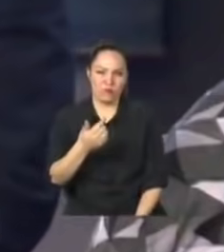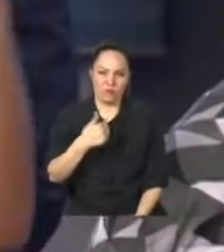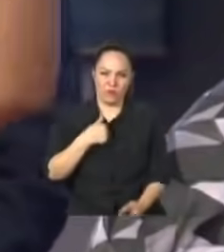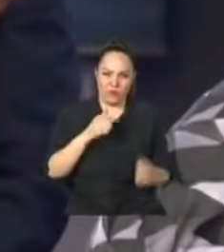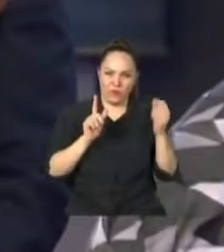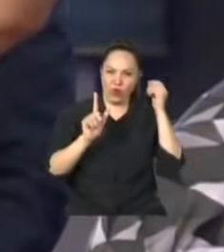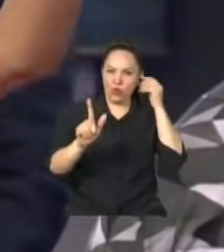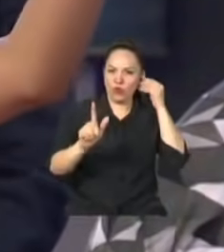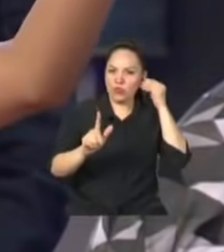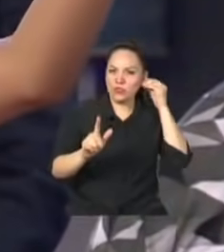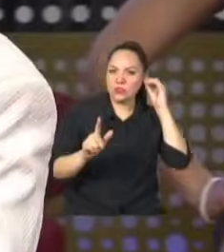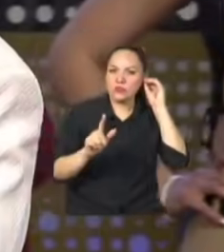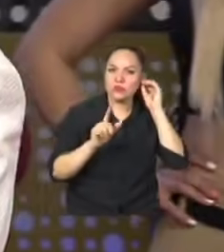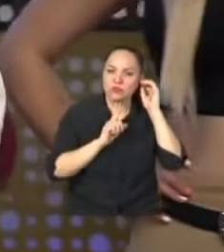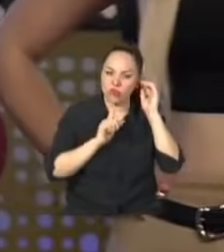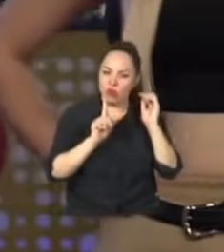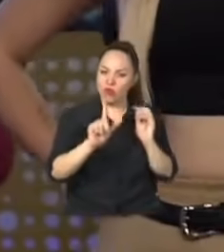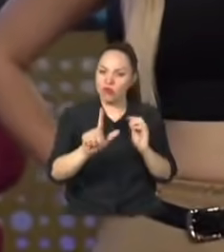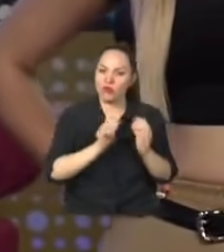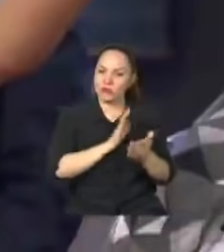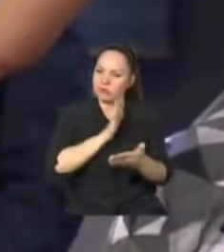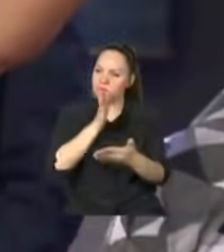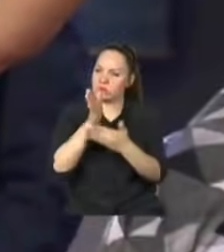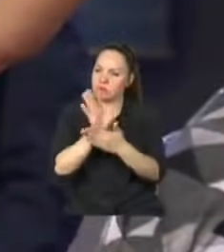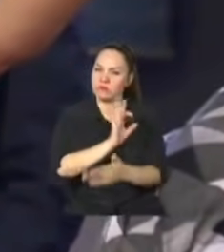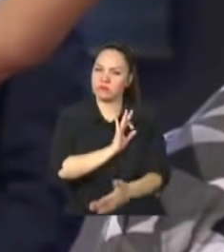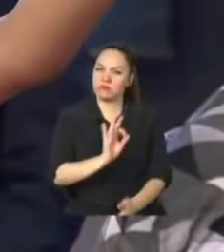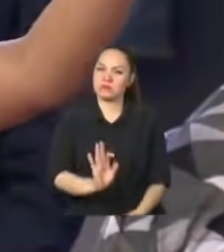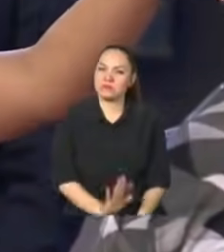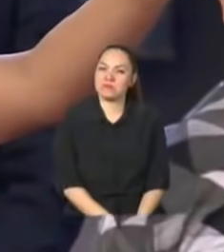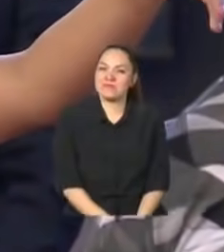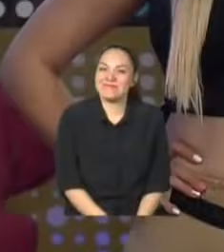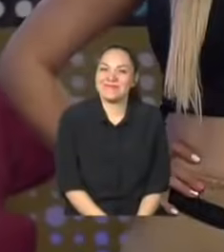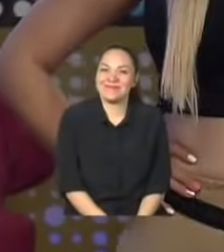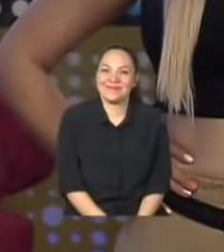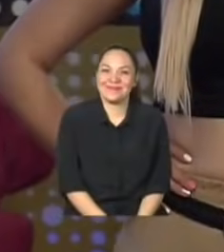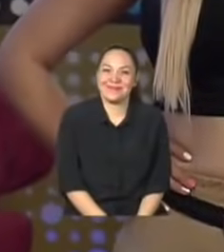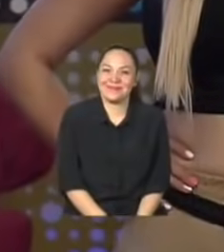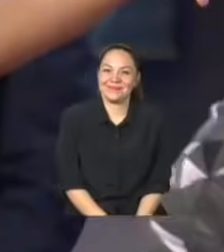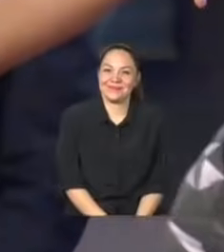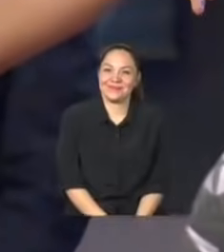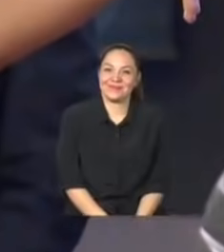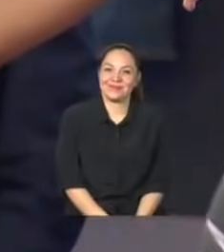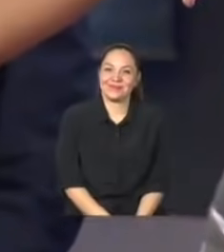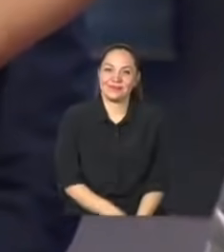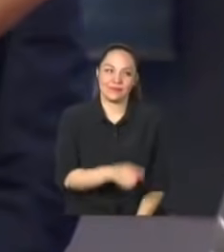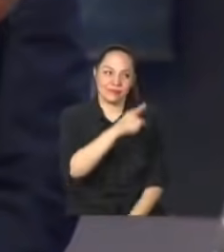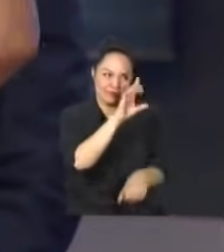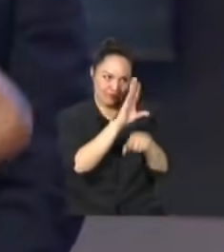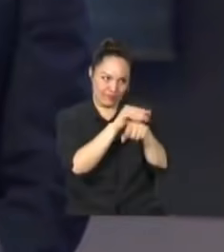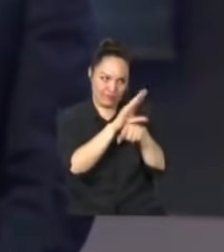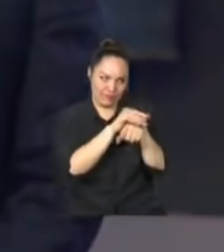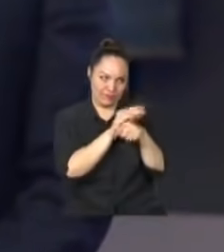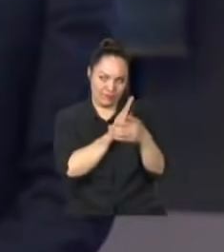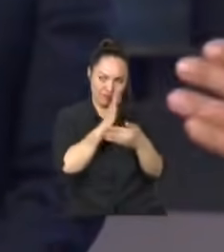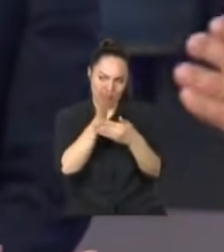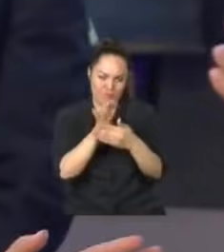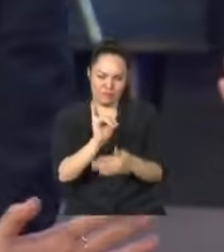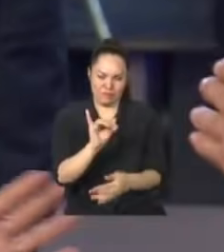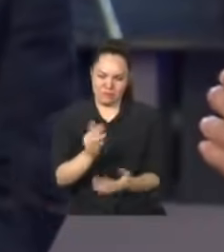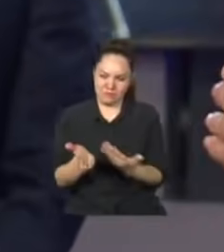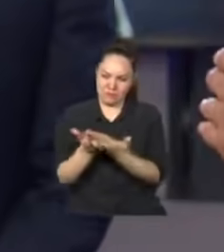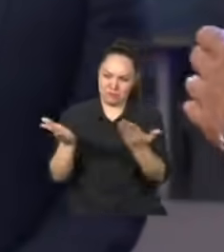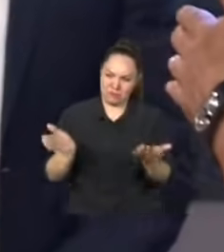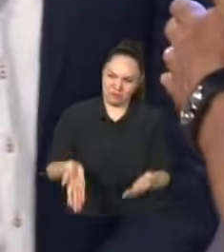lunes, desde el próximo lunes, ¿me da permiso, Chavis? ¿Me da permiso de ir? Claro, usted vaya. Espérame, una pregunta para